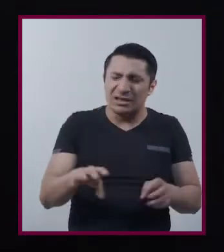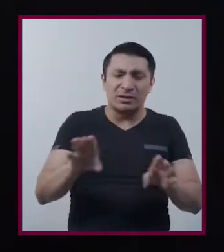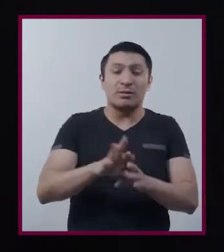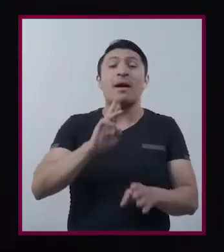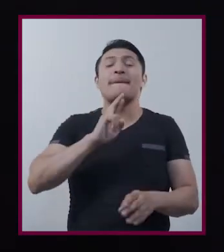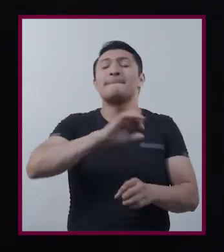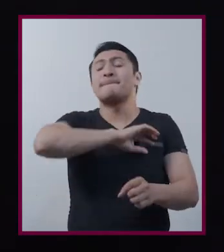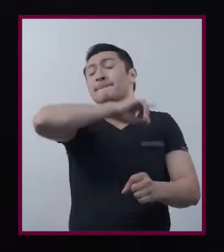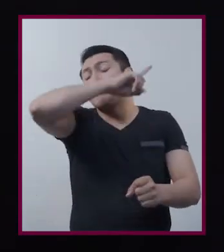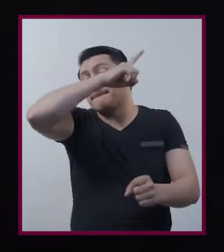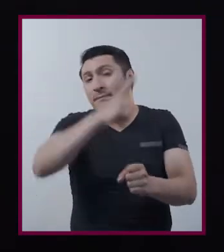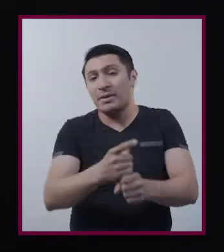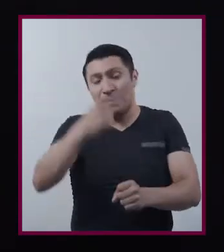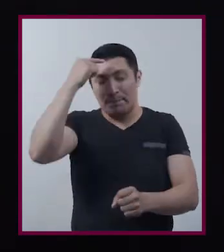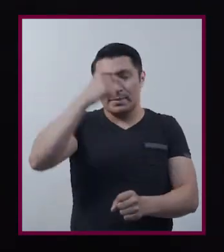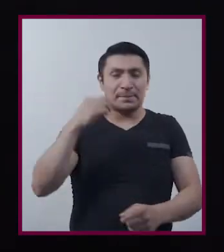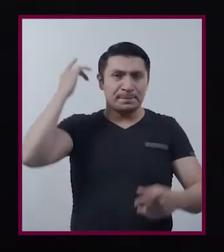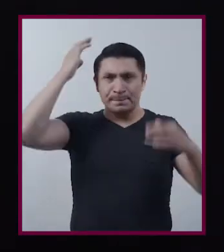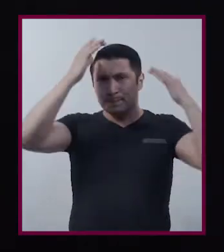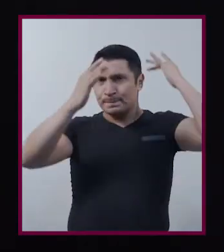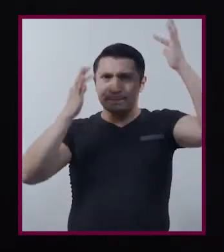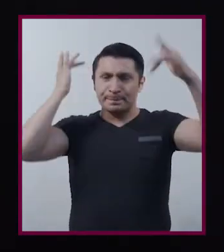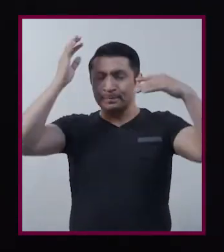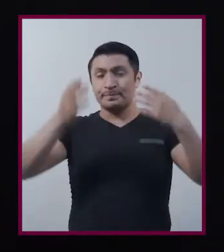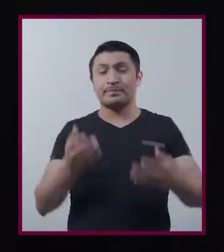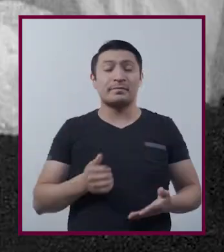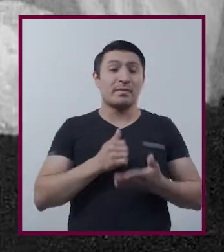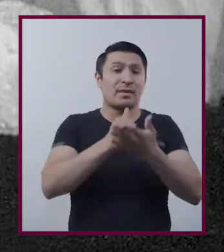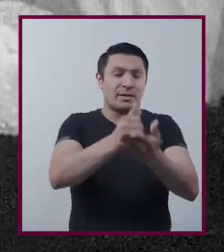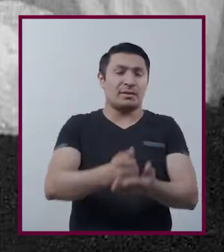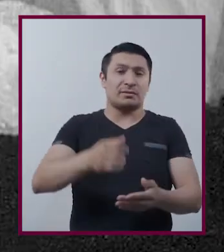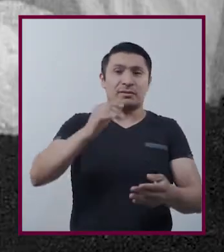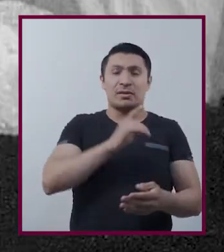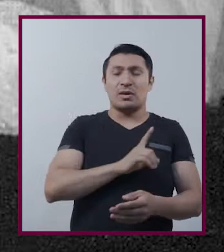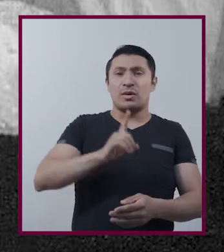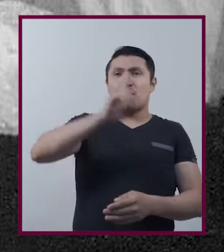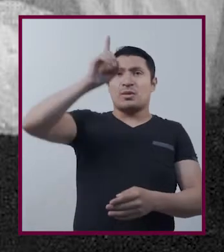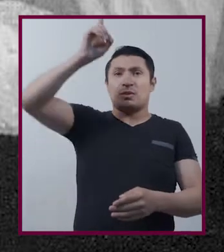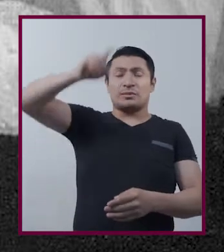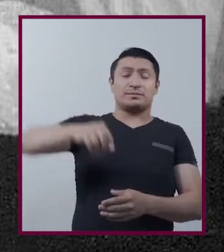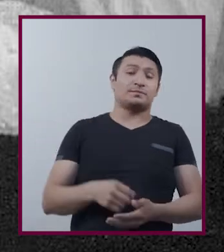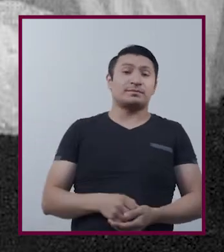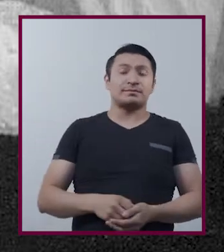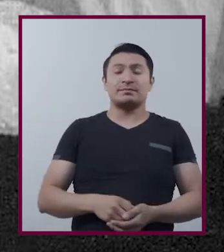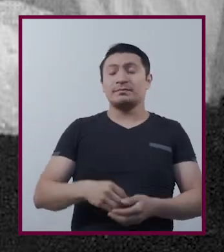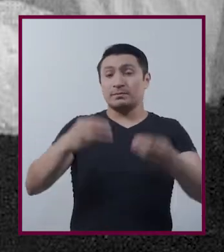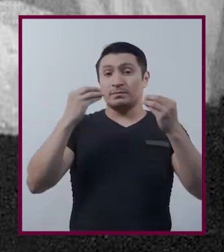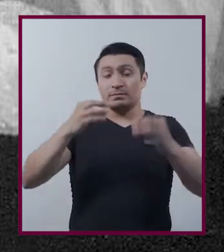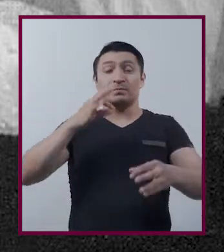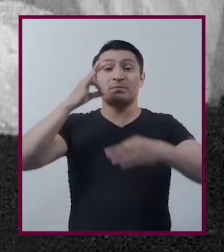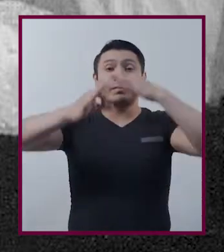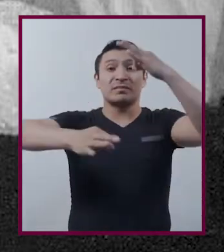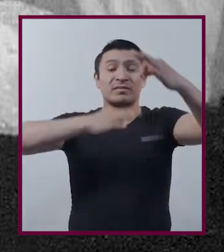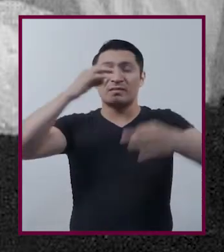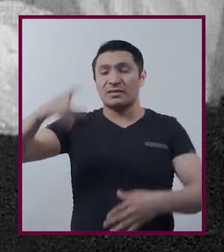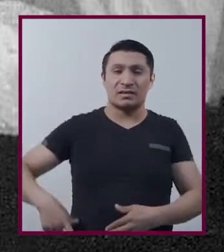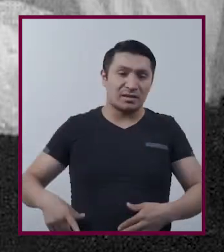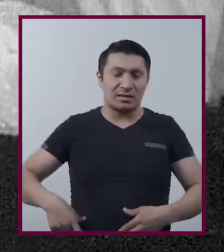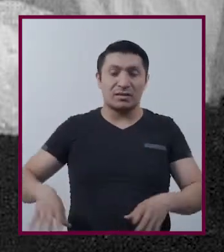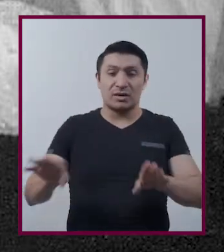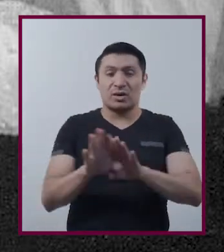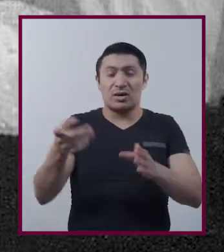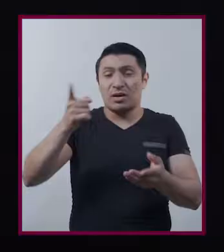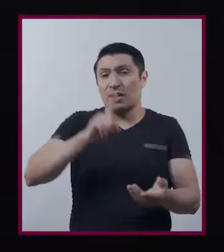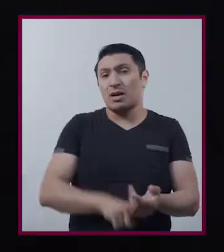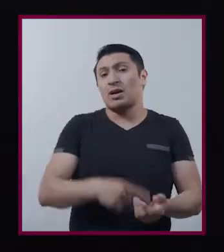alma atormentada la mejor oportunidad para hacer aquellas reflexiones que le permitan partir en paz. Gran parte de Noticias del